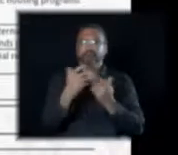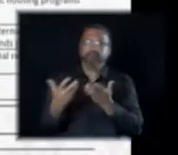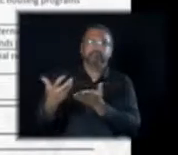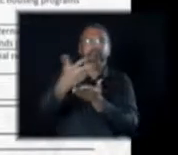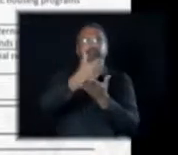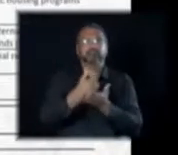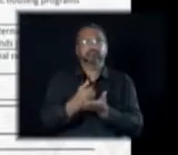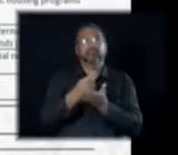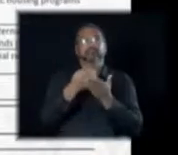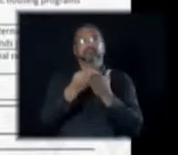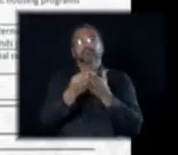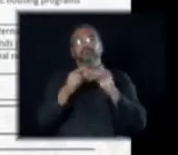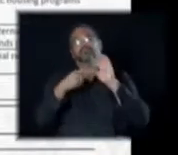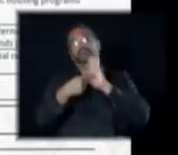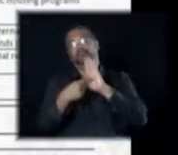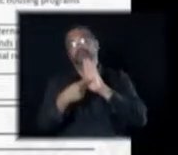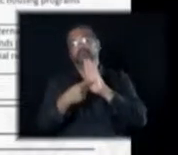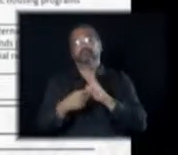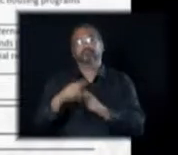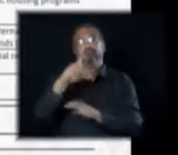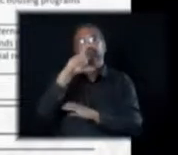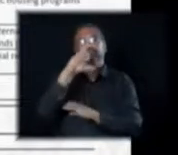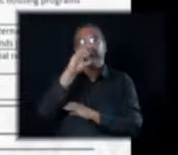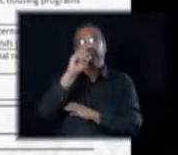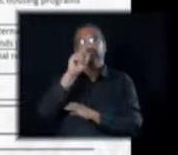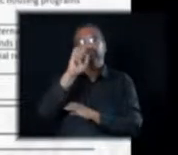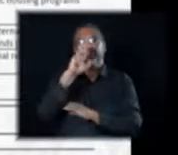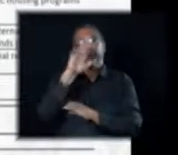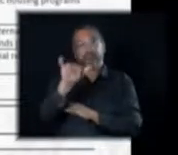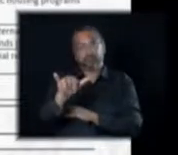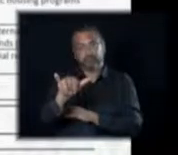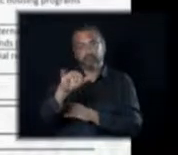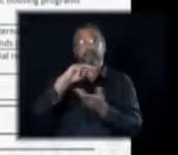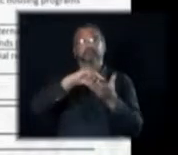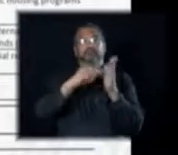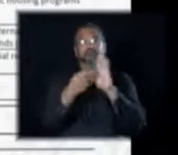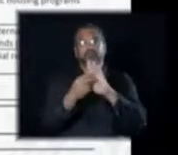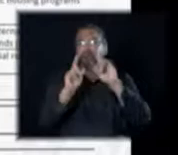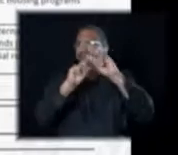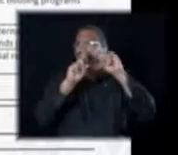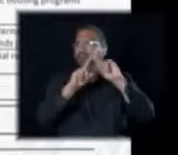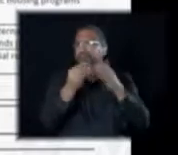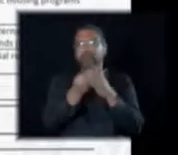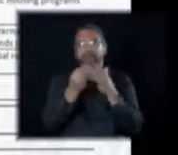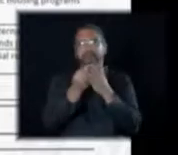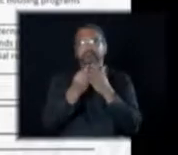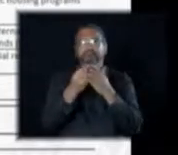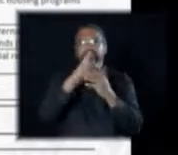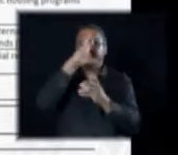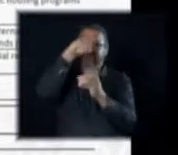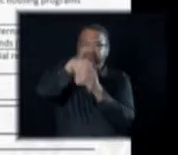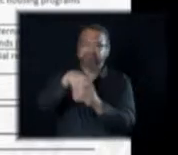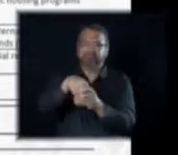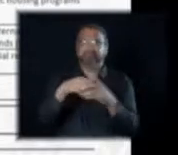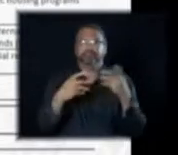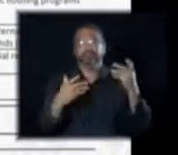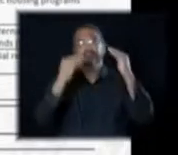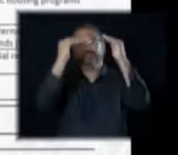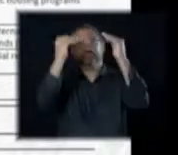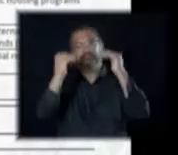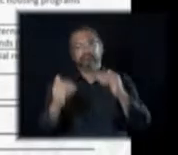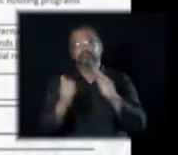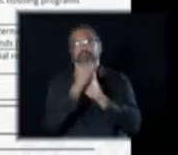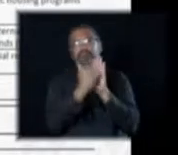de custodia del Departamento del Tesoro, Hacienda, que son de la lotería, y fondos federales. Otras que no son de la